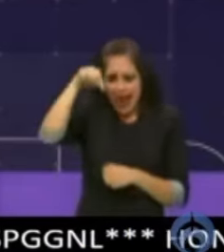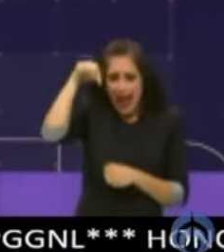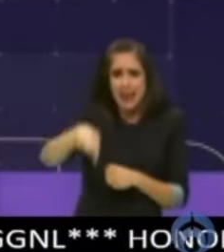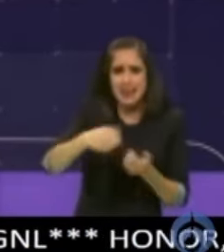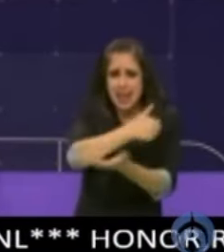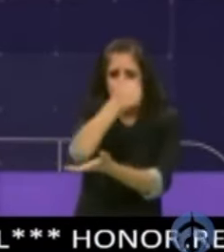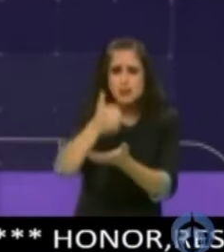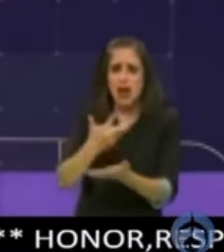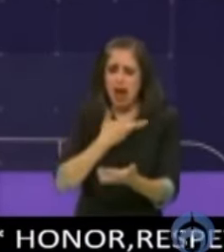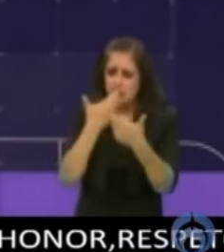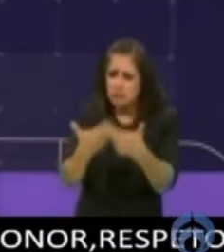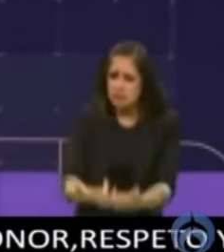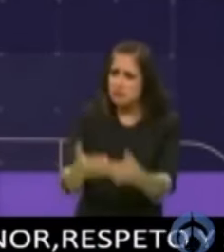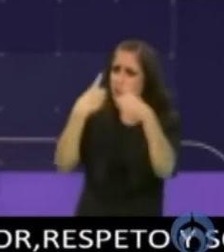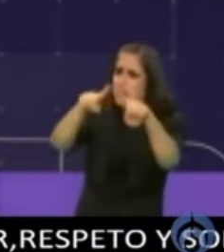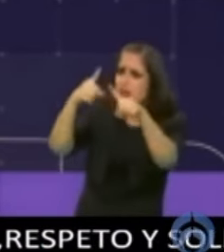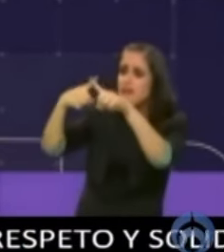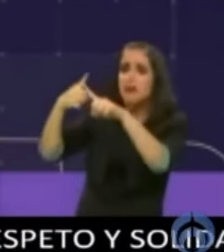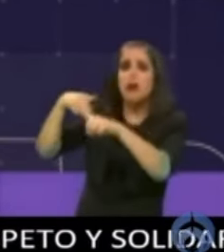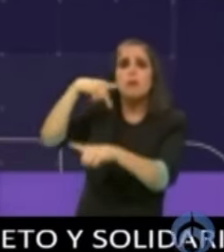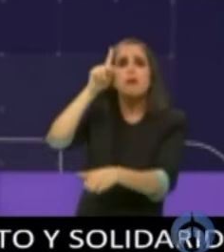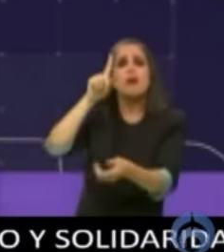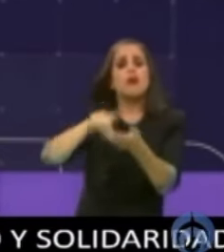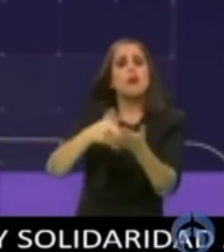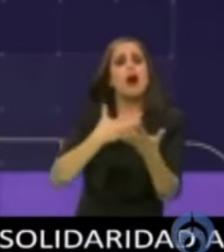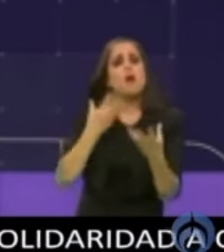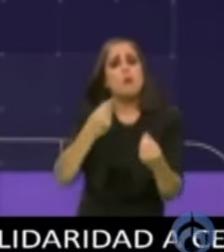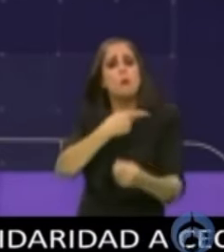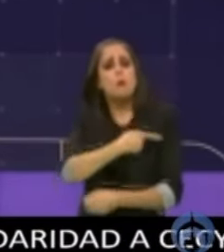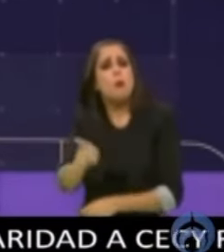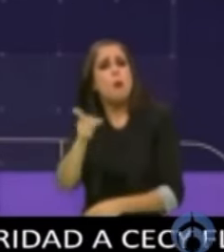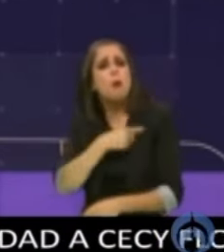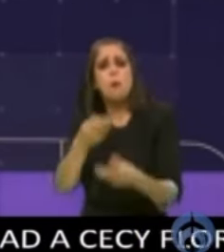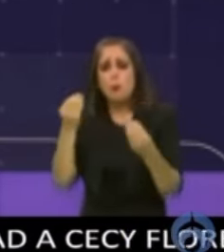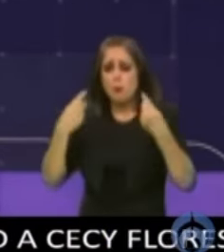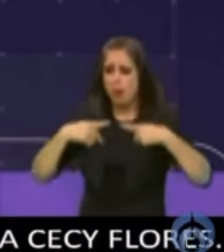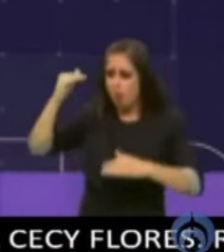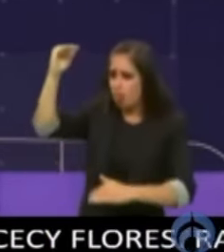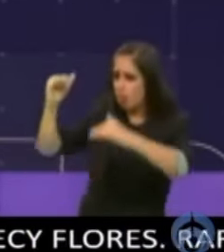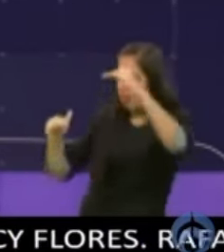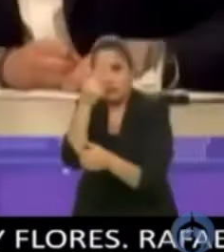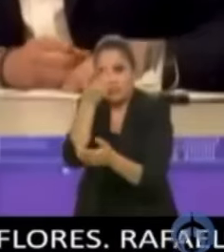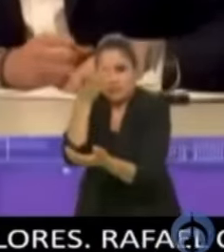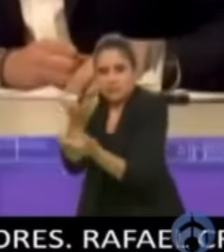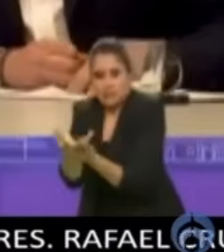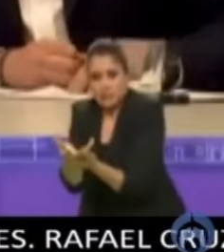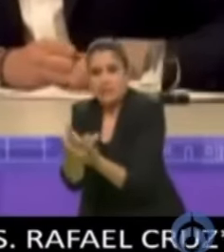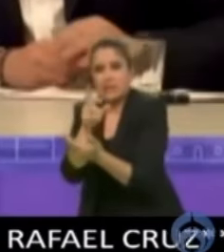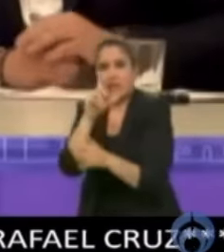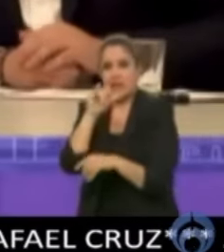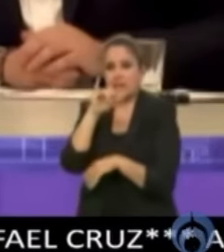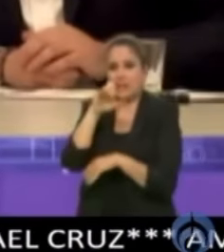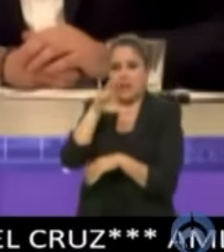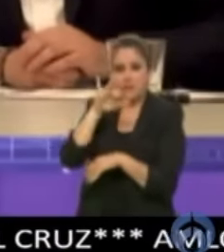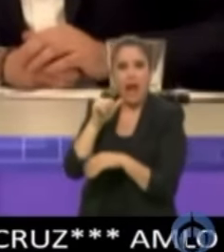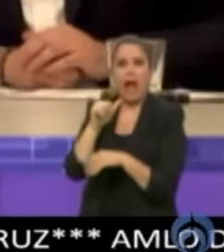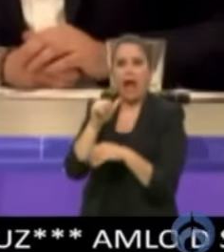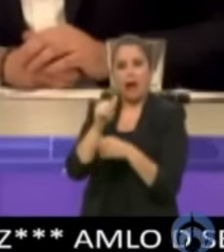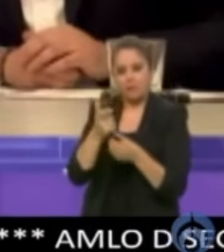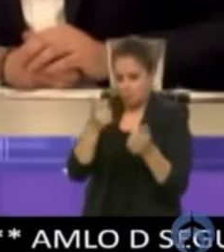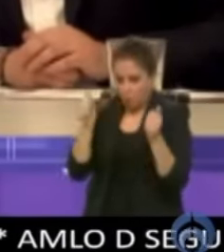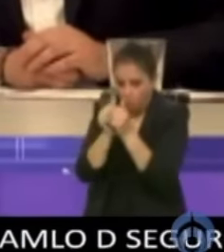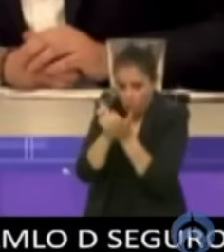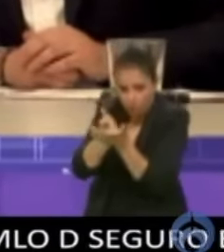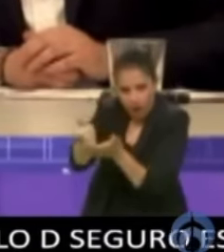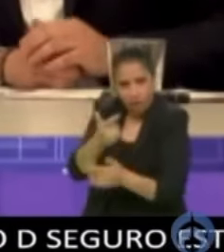a pagar? Una pregunta muy relevante, porque pues le están prometiendo a uno el oro y el moro y resulta que pues